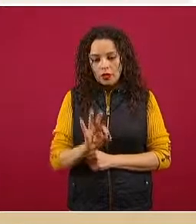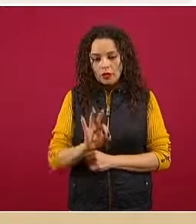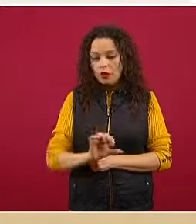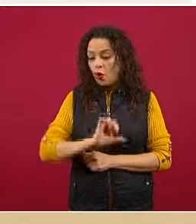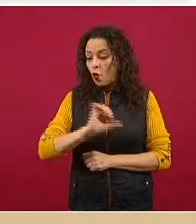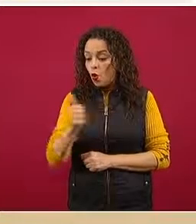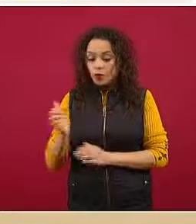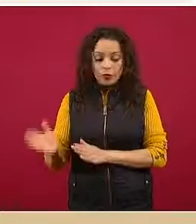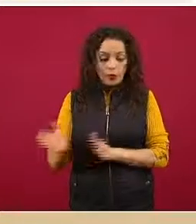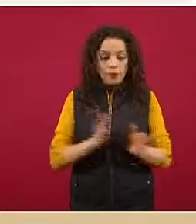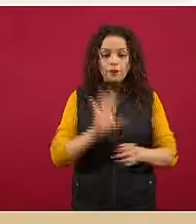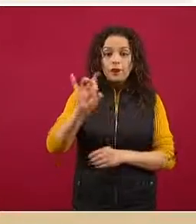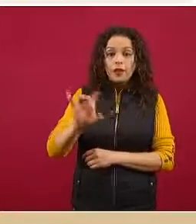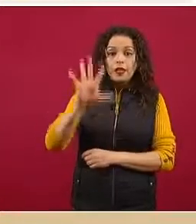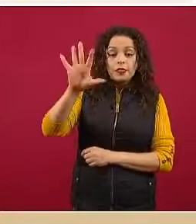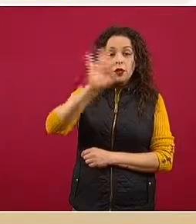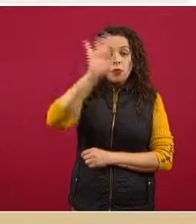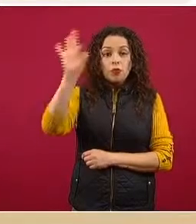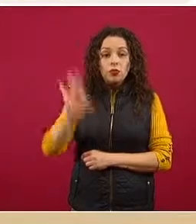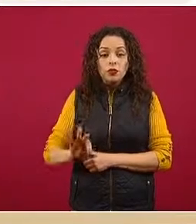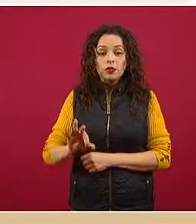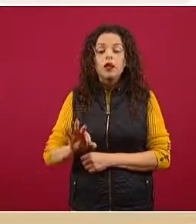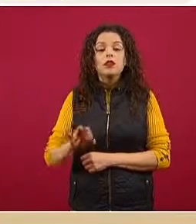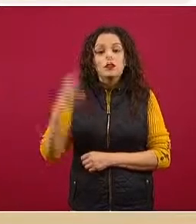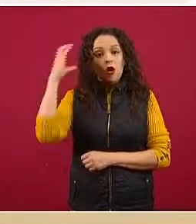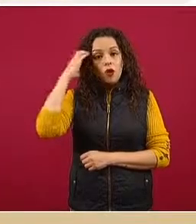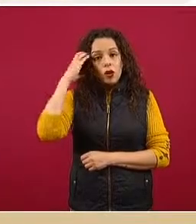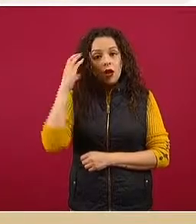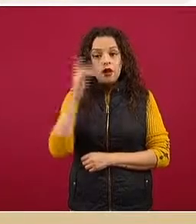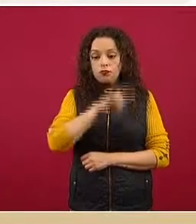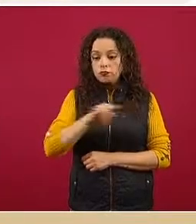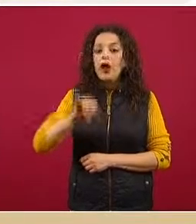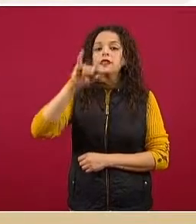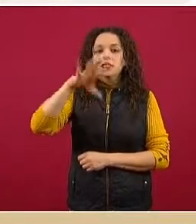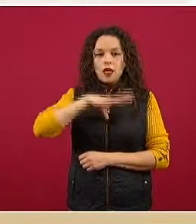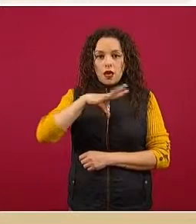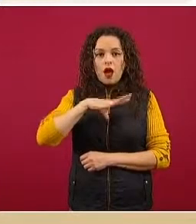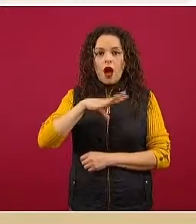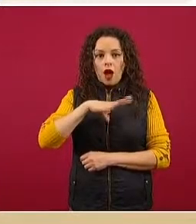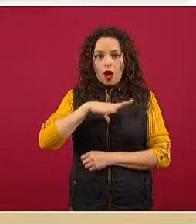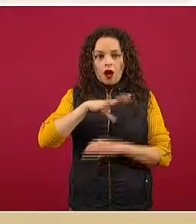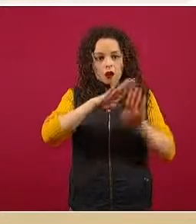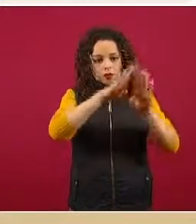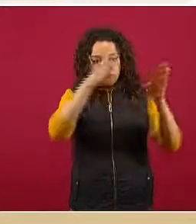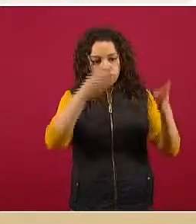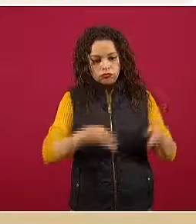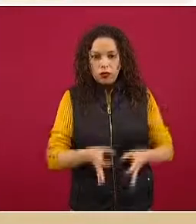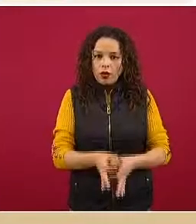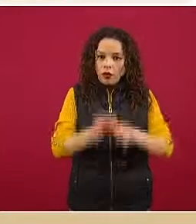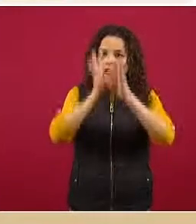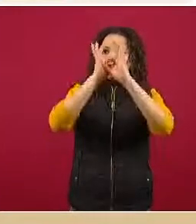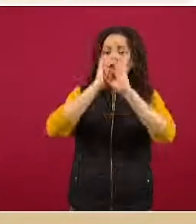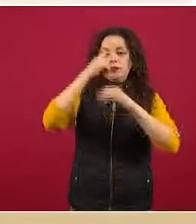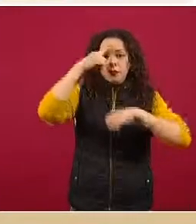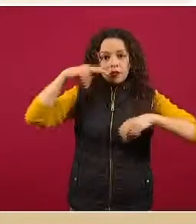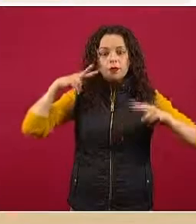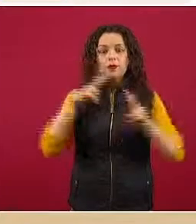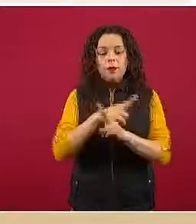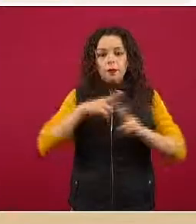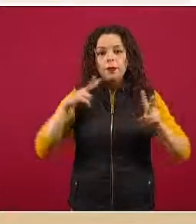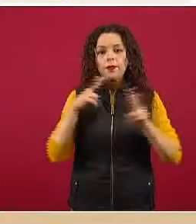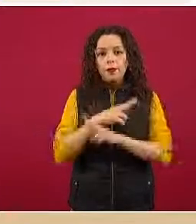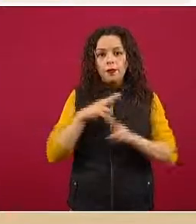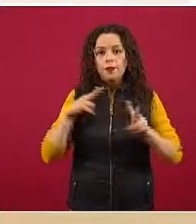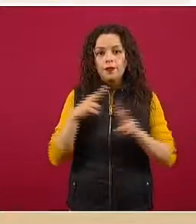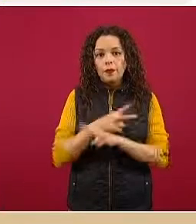del 35% de las camas que sí cuentan con un ventilador mecánico, un respirador mecánico para